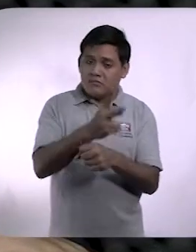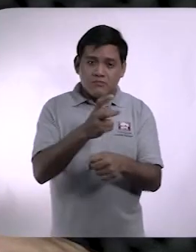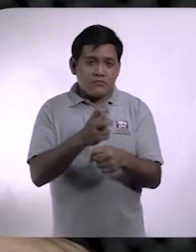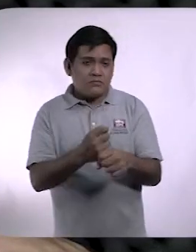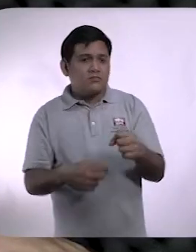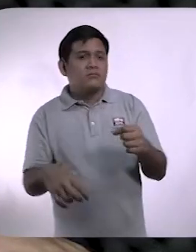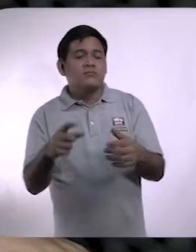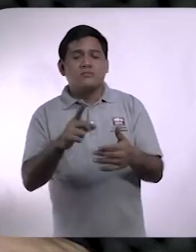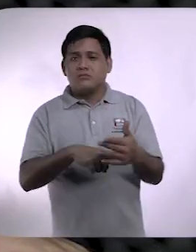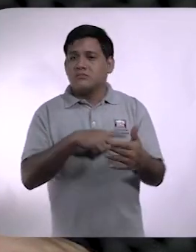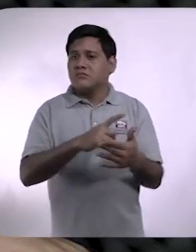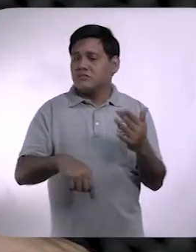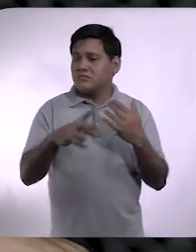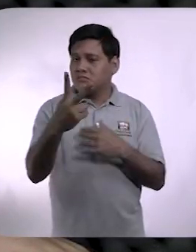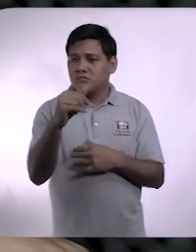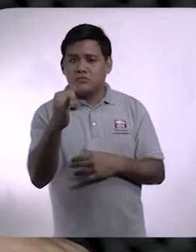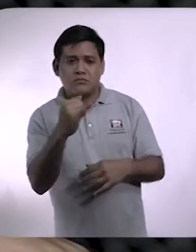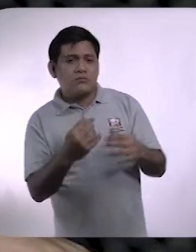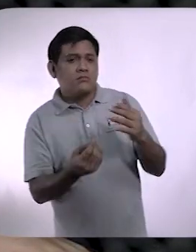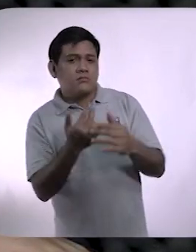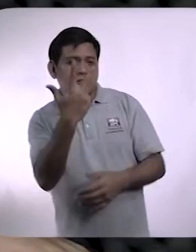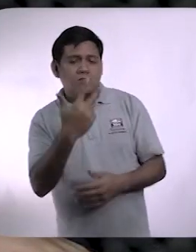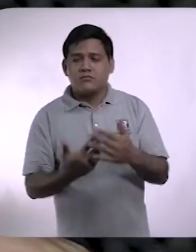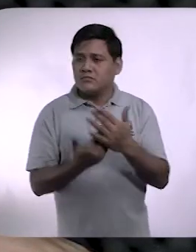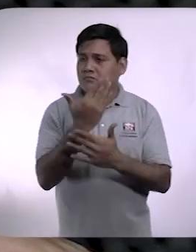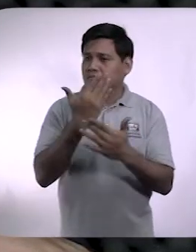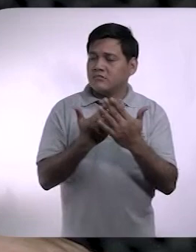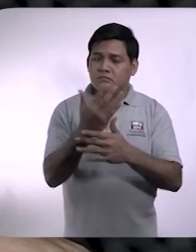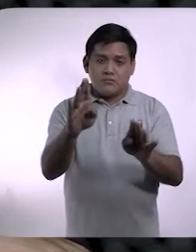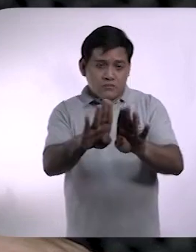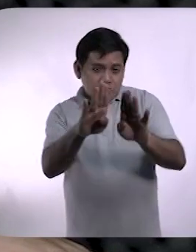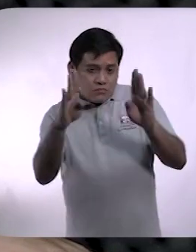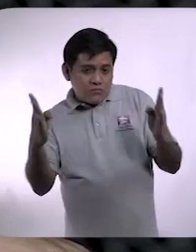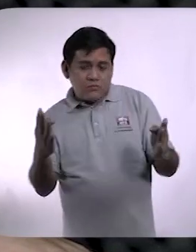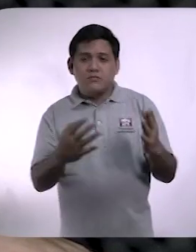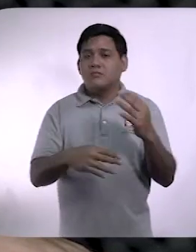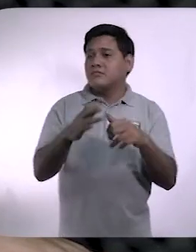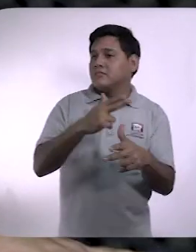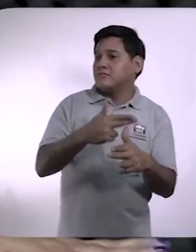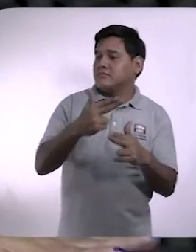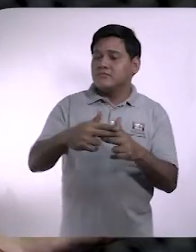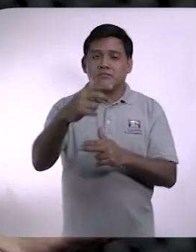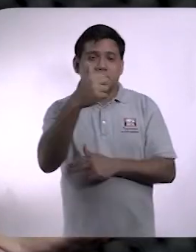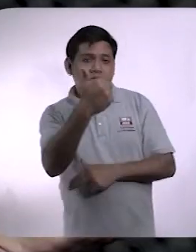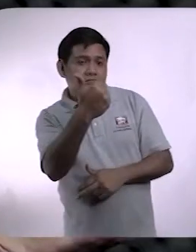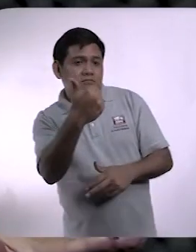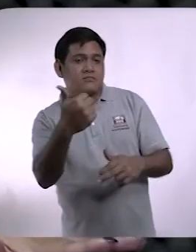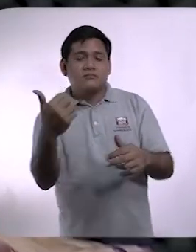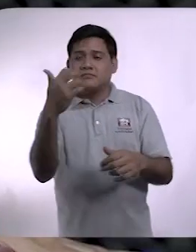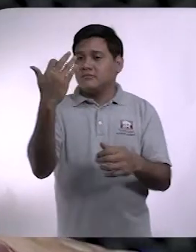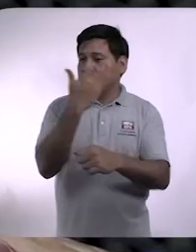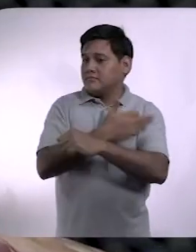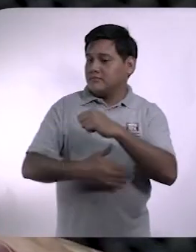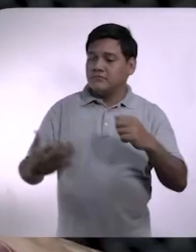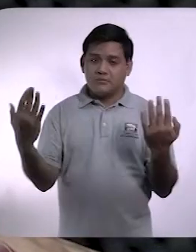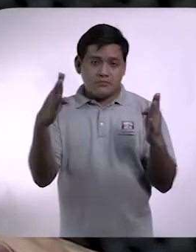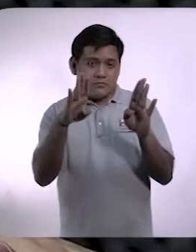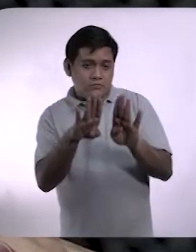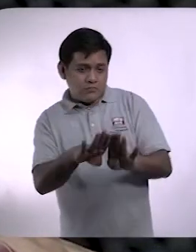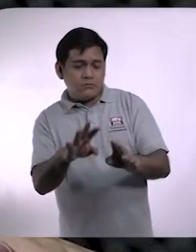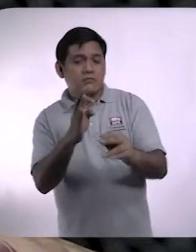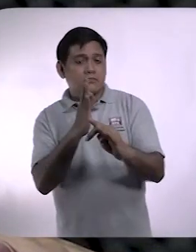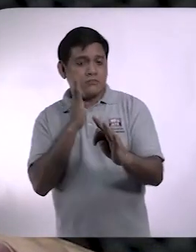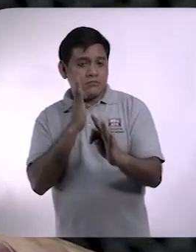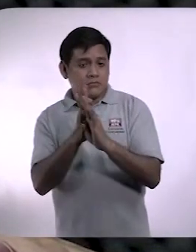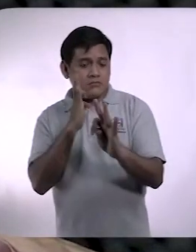2 de junio a partir de las 8 de la mañana van a estar abriendo las casillas hasta las 6 de la tarde. La persona que llegue y esté